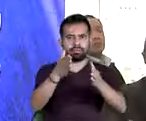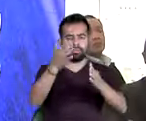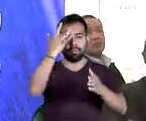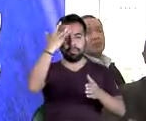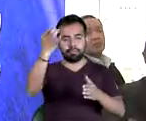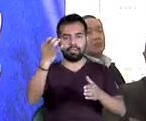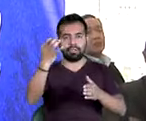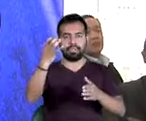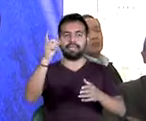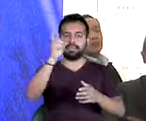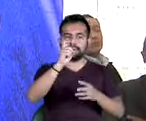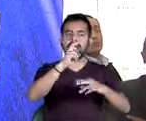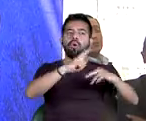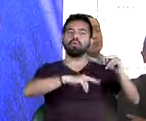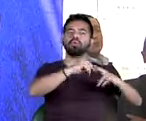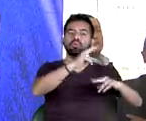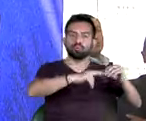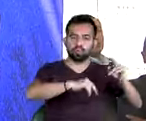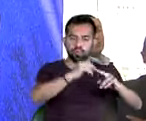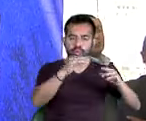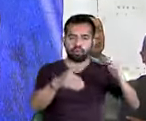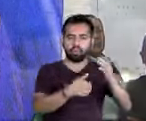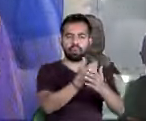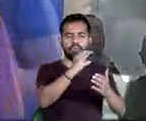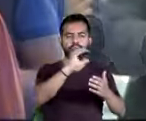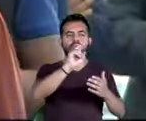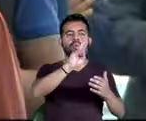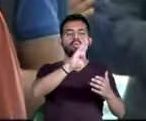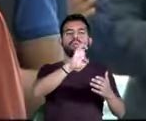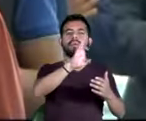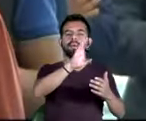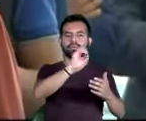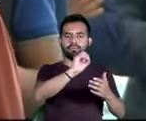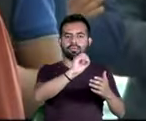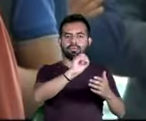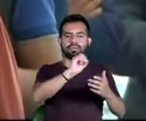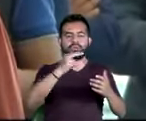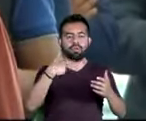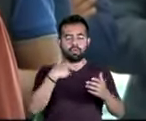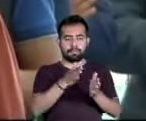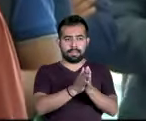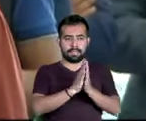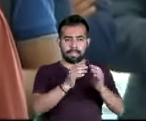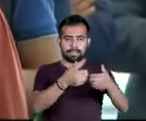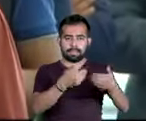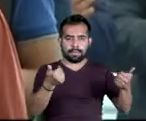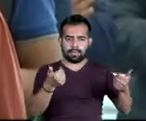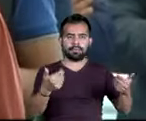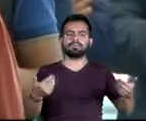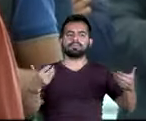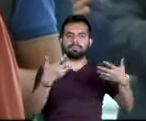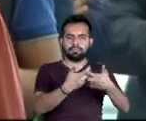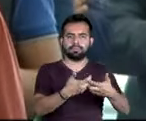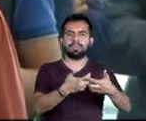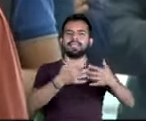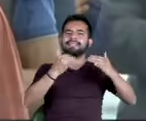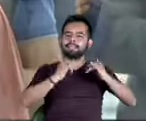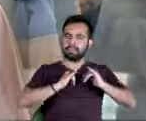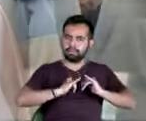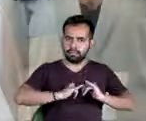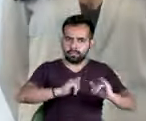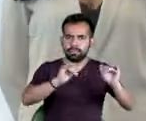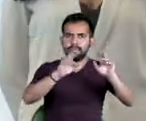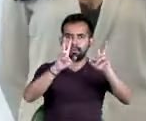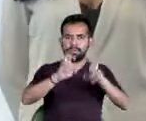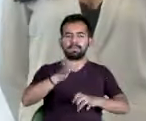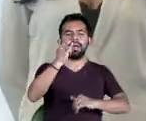dos cosas. La construcción del nuevo cubeto, por eso yo no pedí que se pare, sino que más bien que constituya, que siga la licitación del